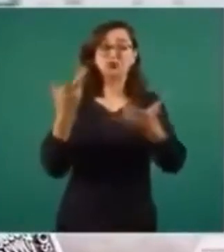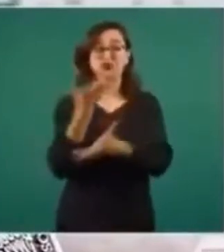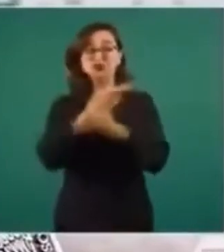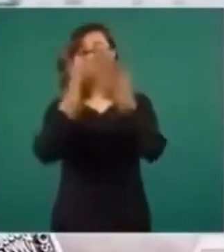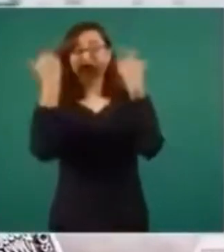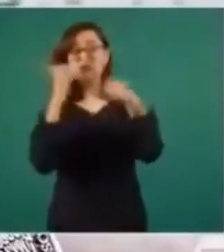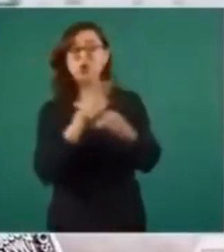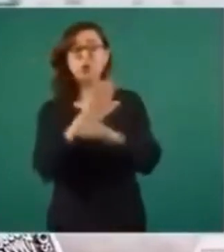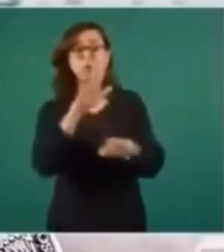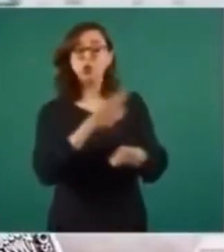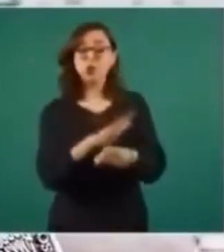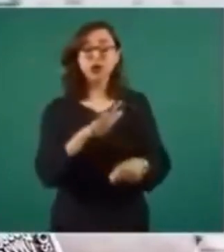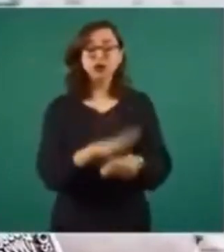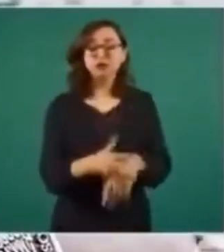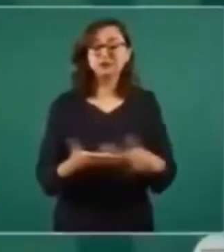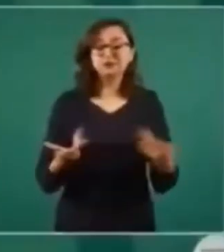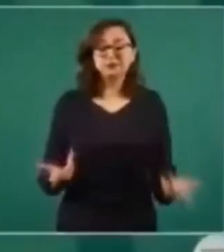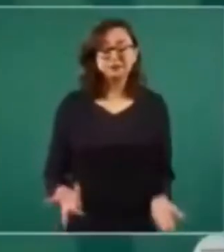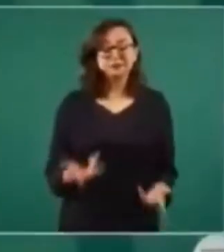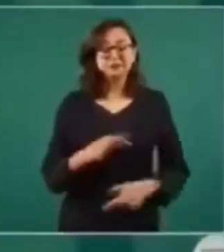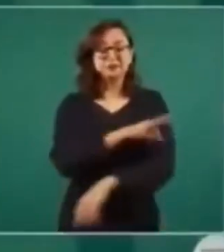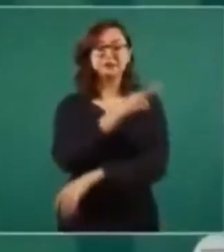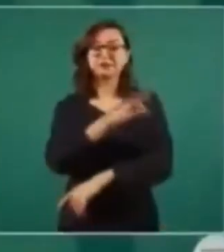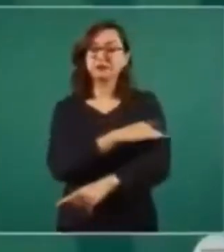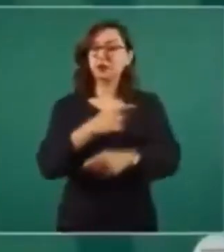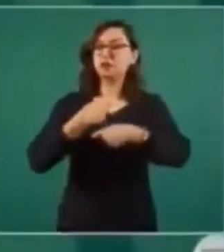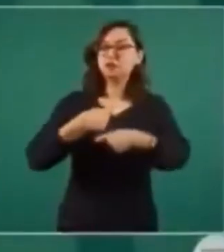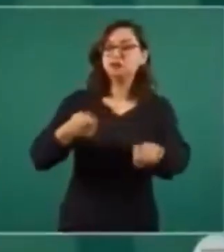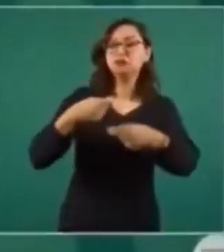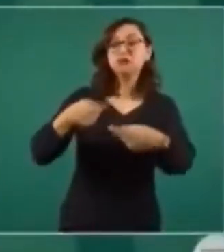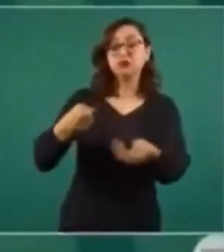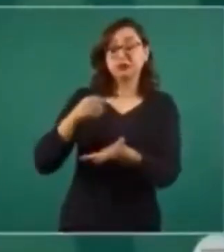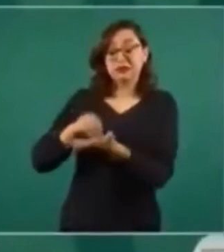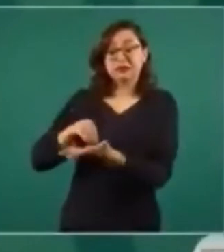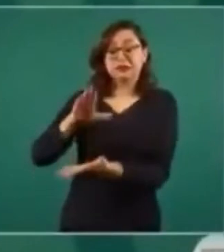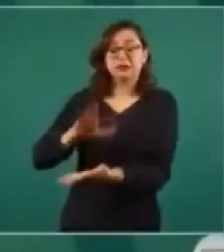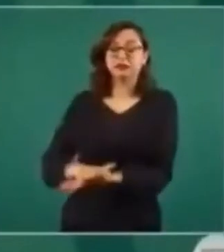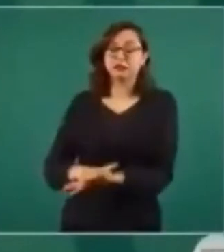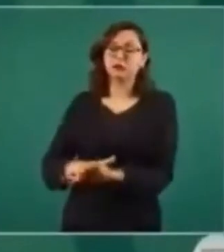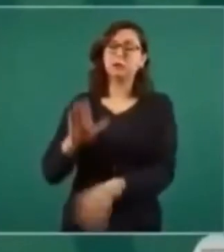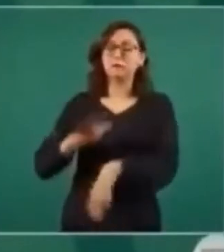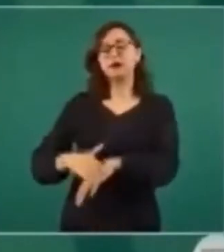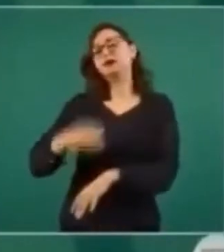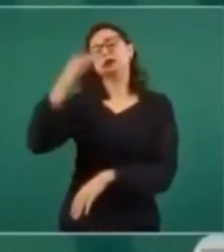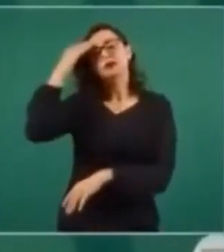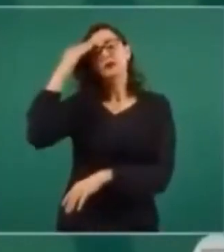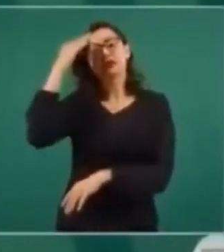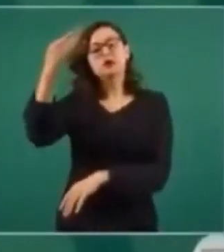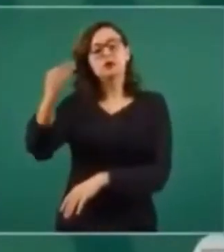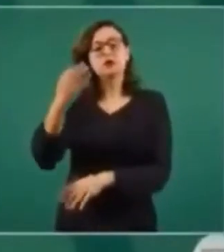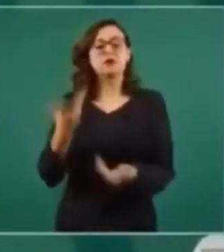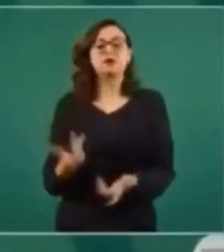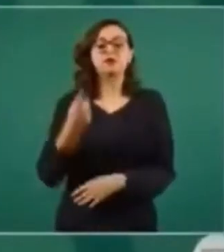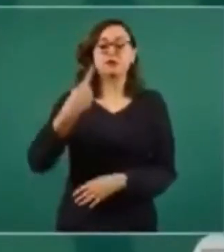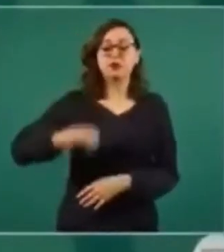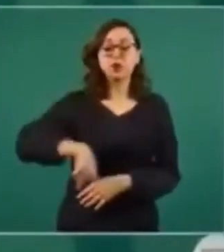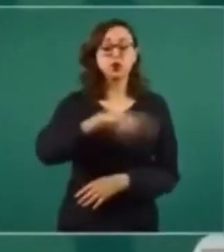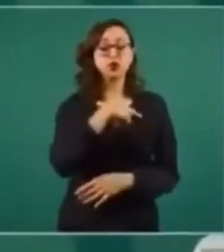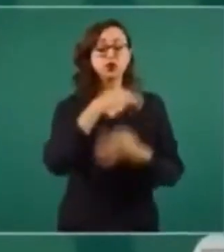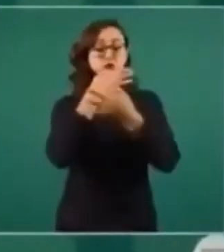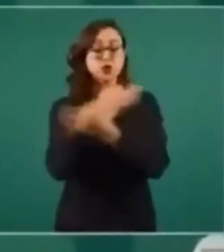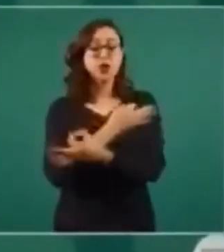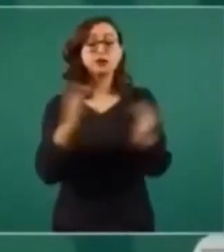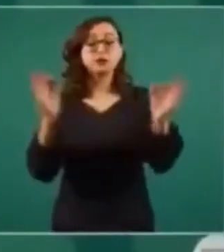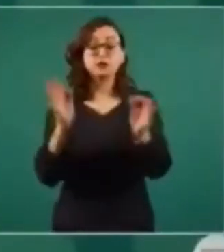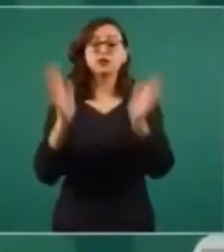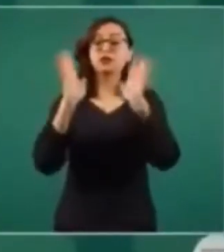va más lento de registro. Cuando nosotros decimos se han aplicado esta cantidad de vacunas es porque ya los